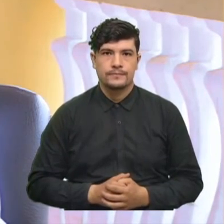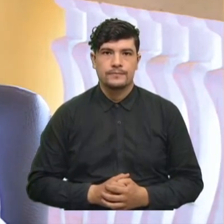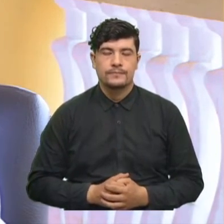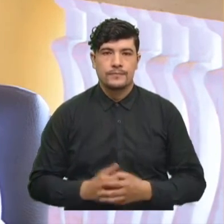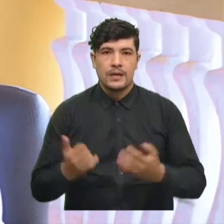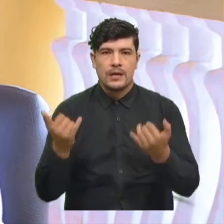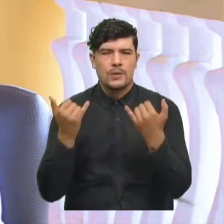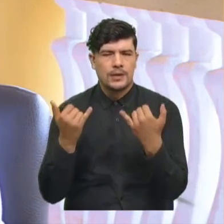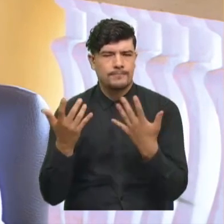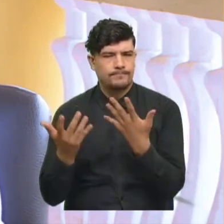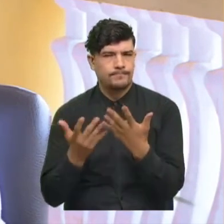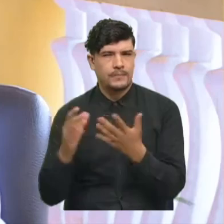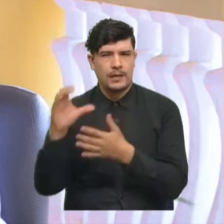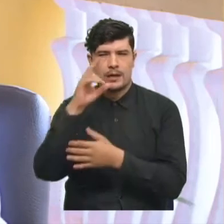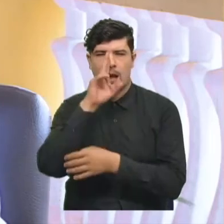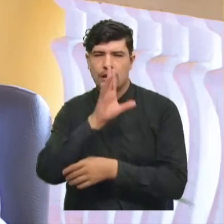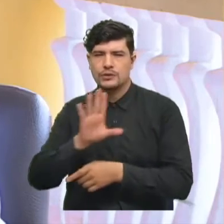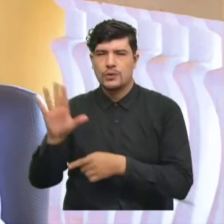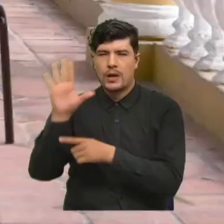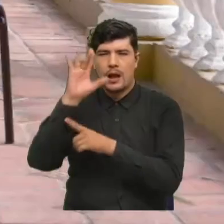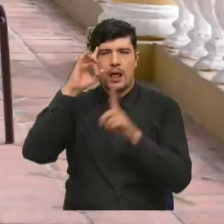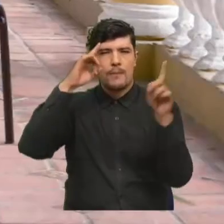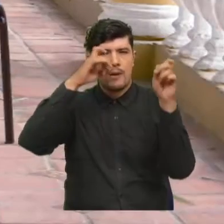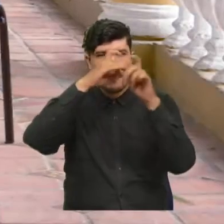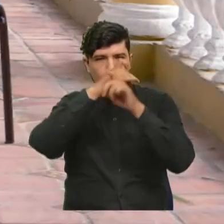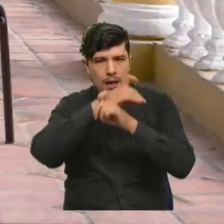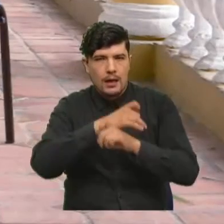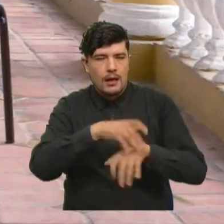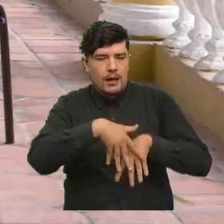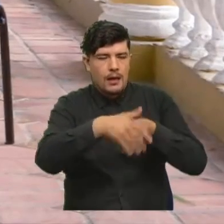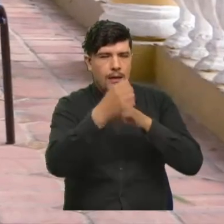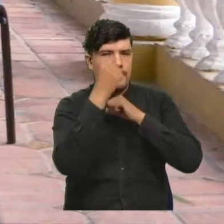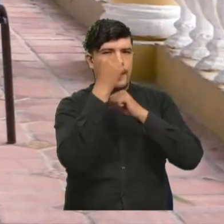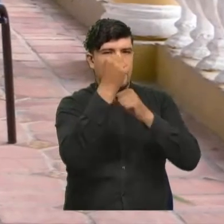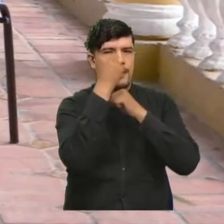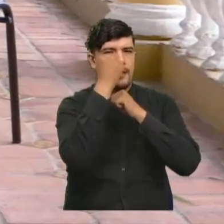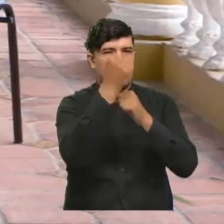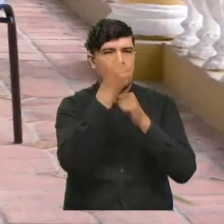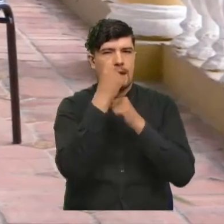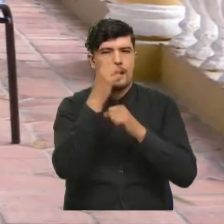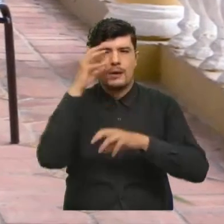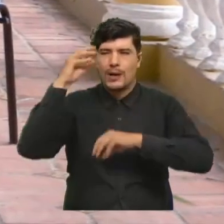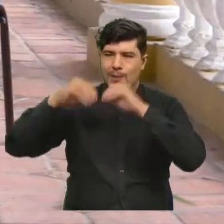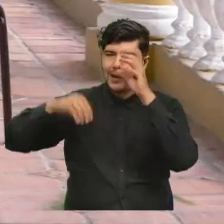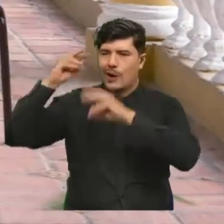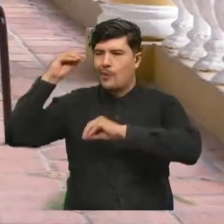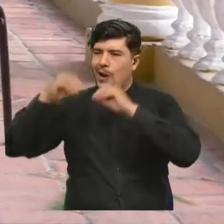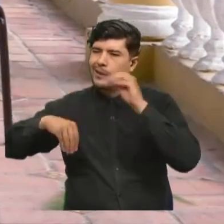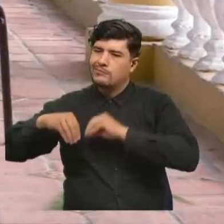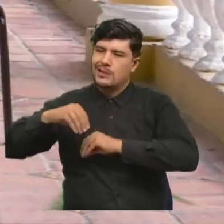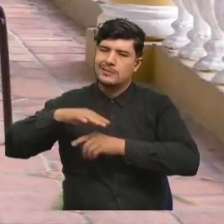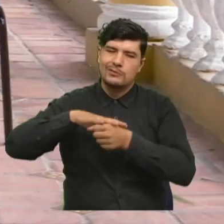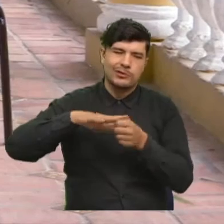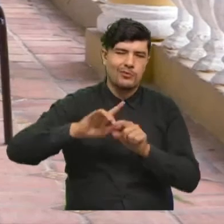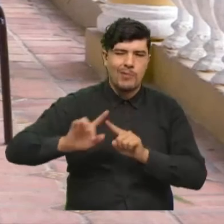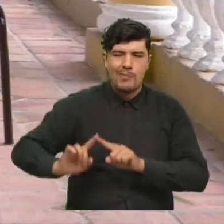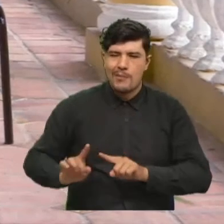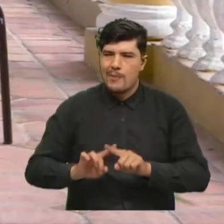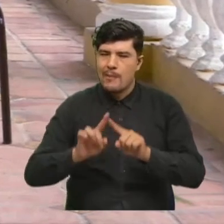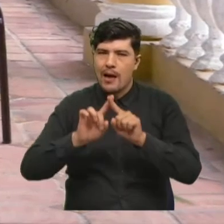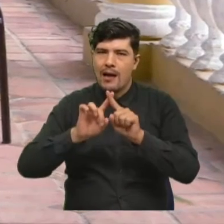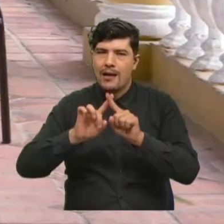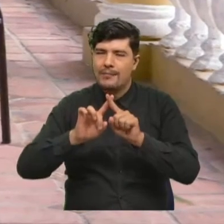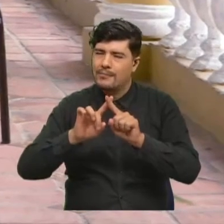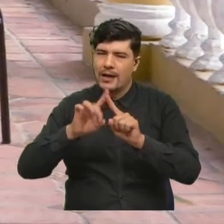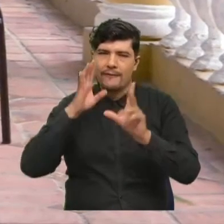reflexión nacional de protestas de marchas de rechazos a muchas situaciones yo creo que la mejor manera es el